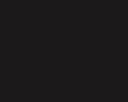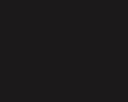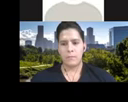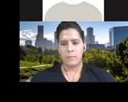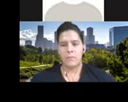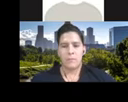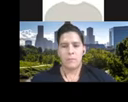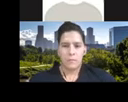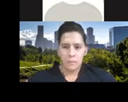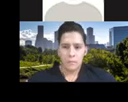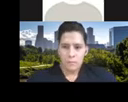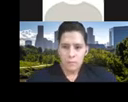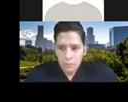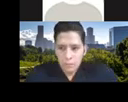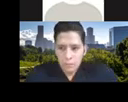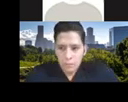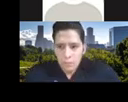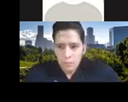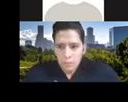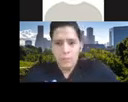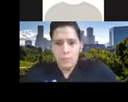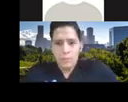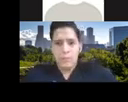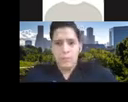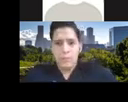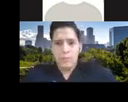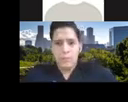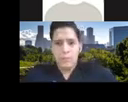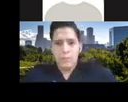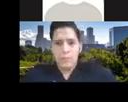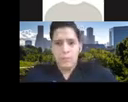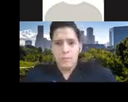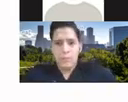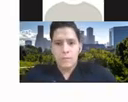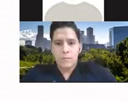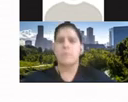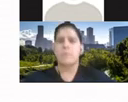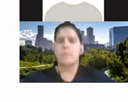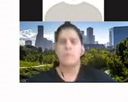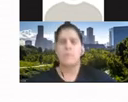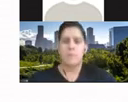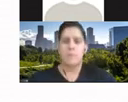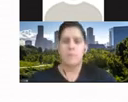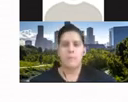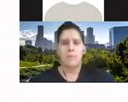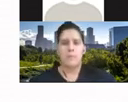a tratar y yo ahí pongo... Está, ya veo tu pantalla. Ah, ya estamos viendo tu pantalla. Bueno, todavía no sale. Ahí está.